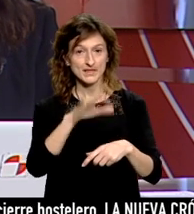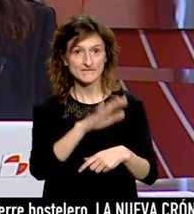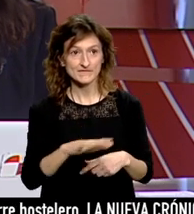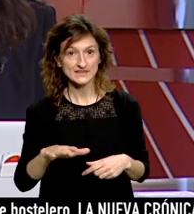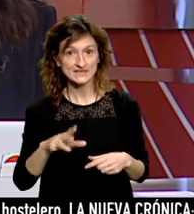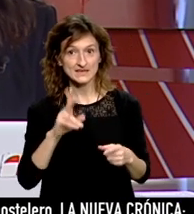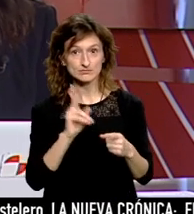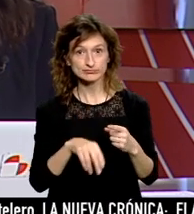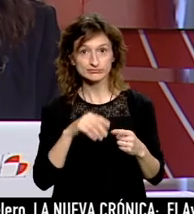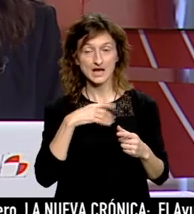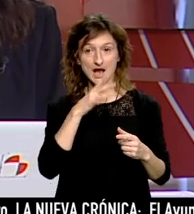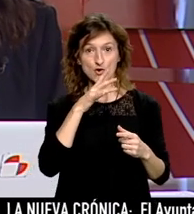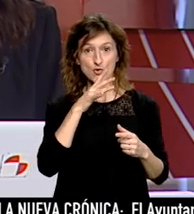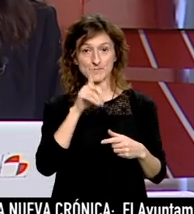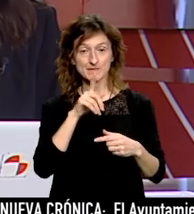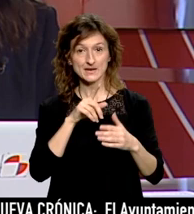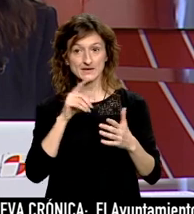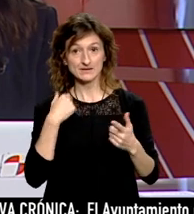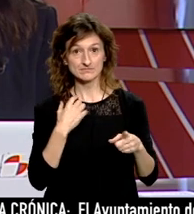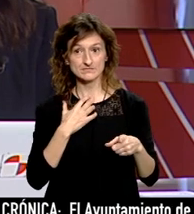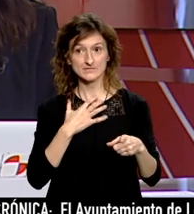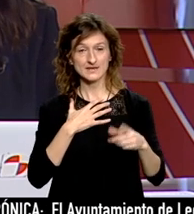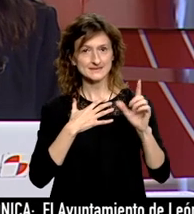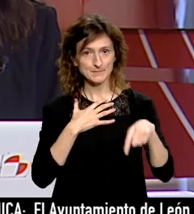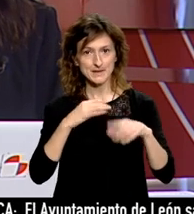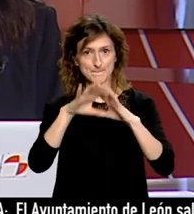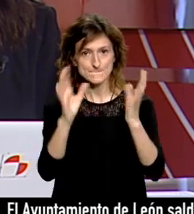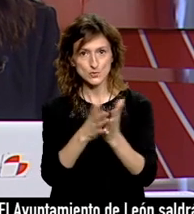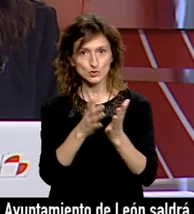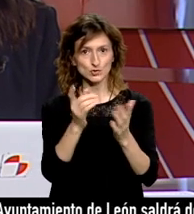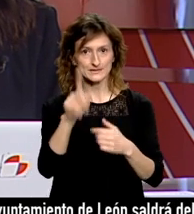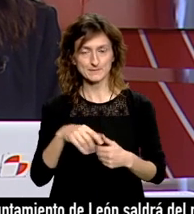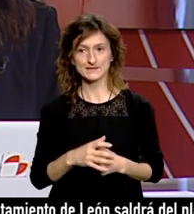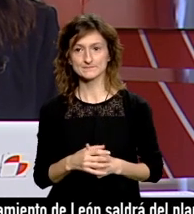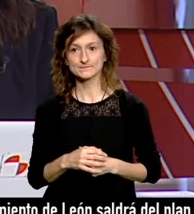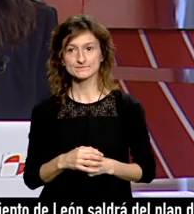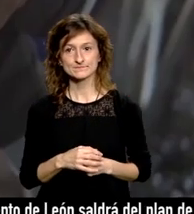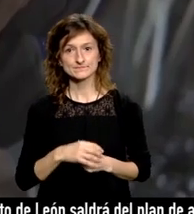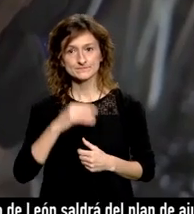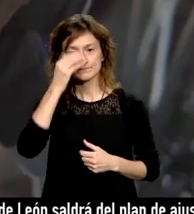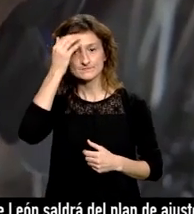infantiles erradicadas, ahora en el primer mundo, lo estén en todo el planeta.